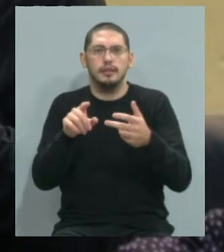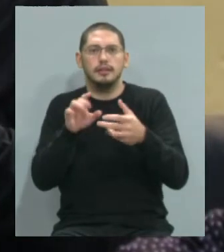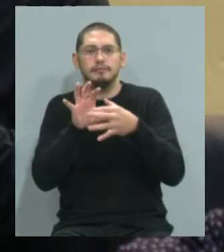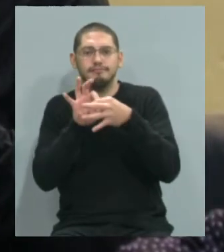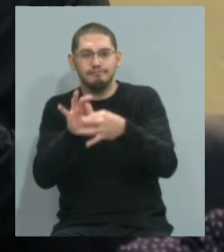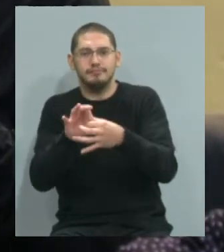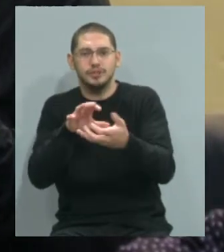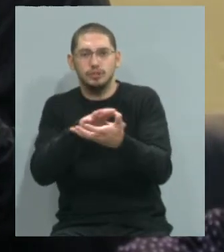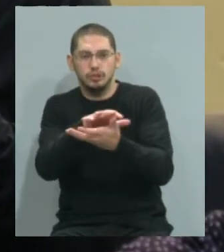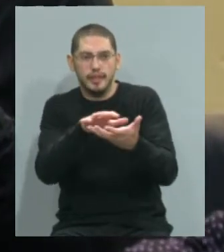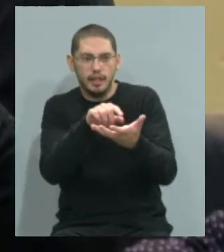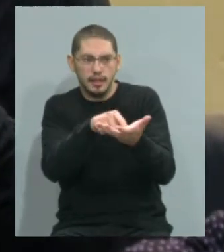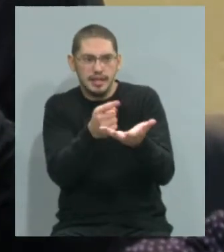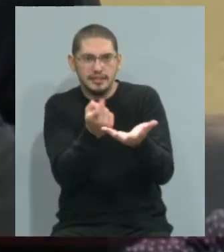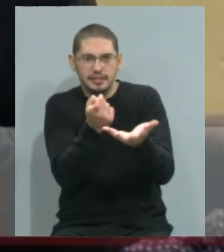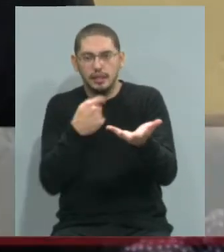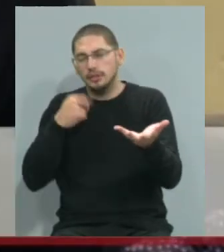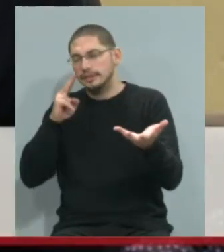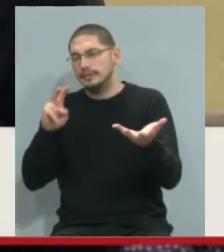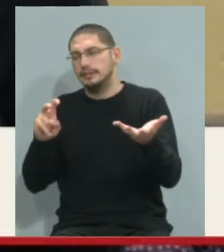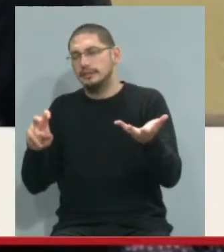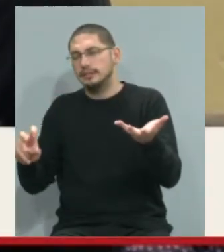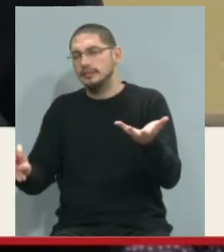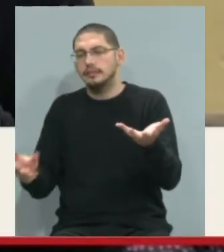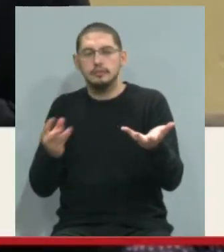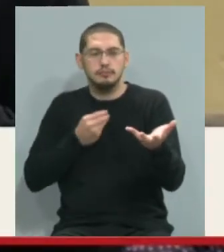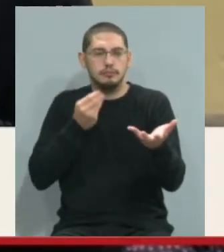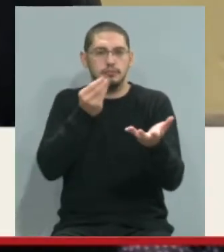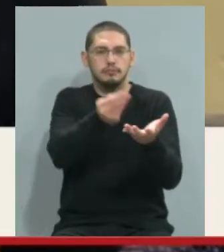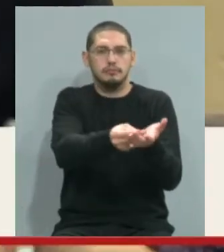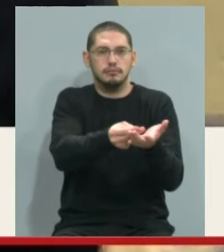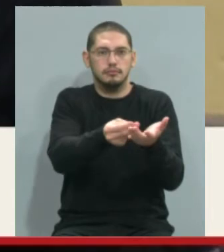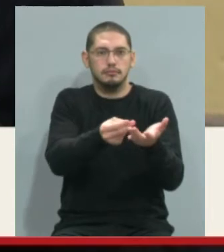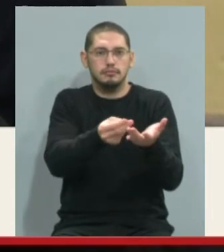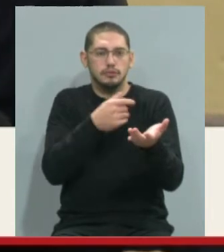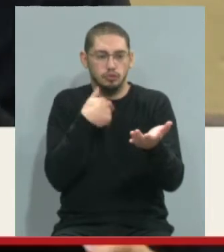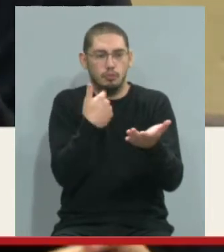una necesidad, y no puede la ciencia ser meramente esta torre de marfil que va y les propone un